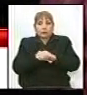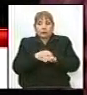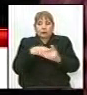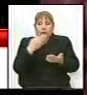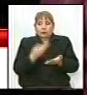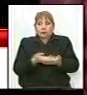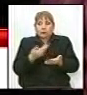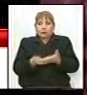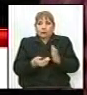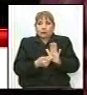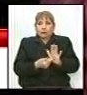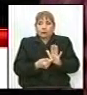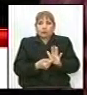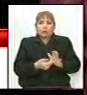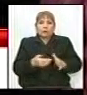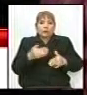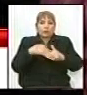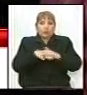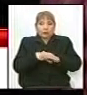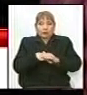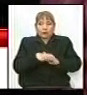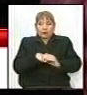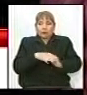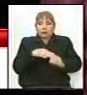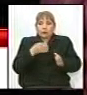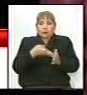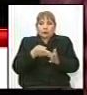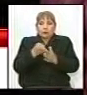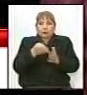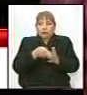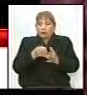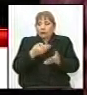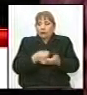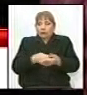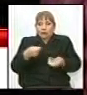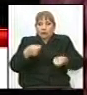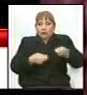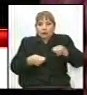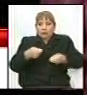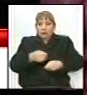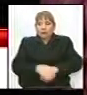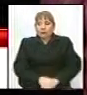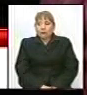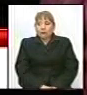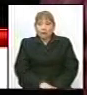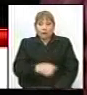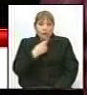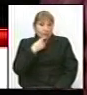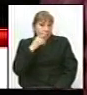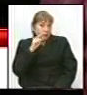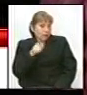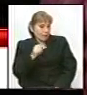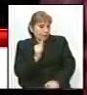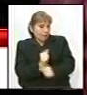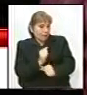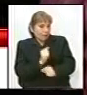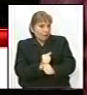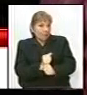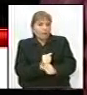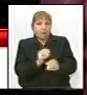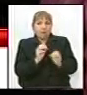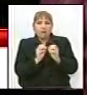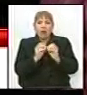considerar al sector interior en los mecanismos de obras por impuesto. Este trabajo también fue